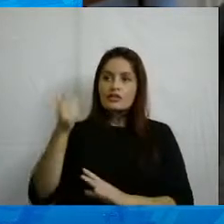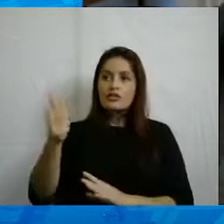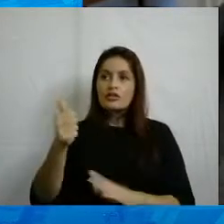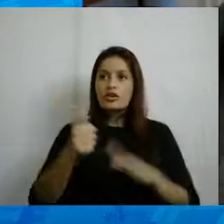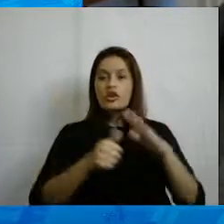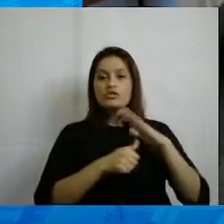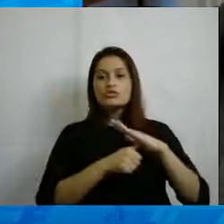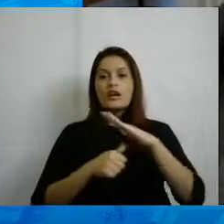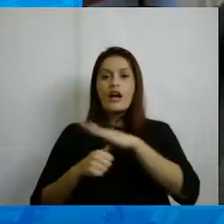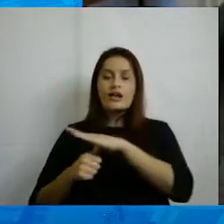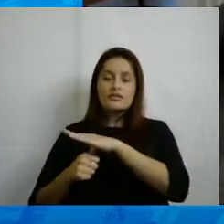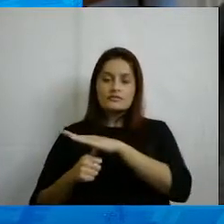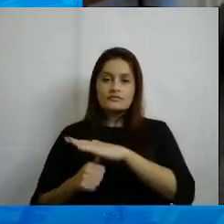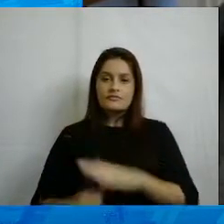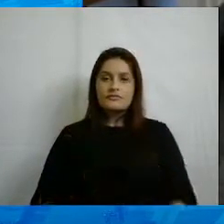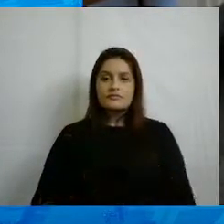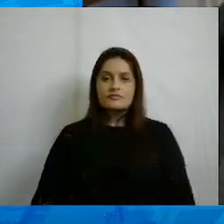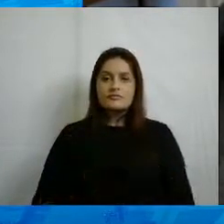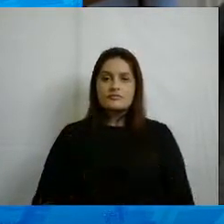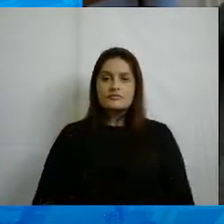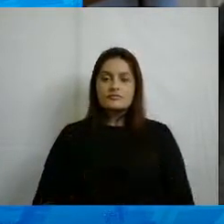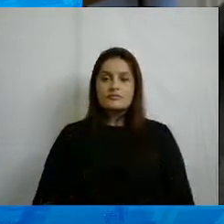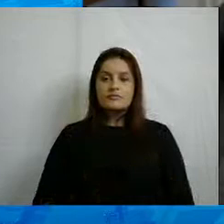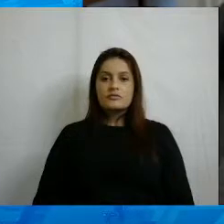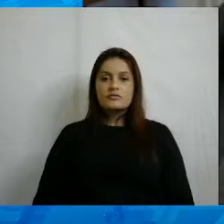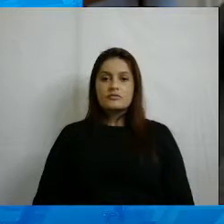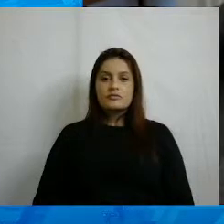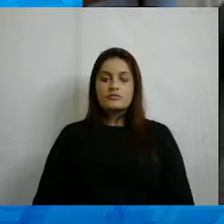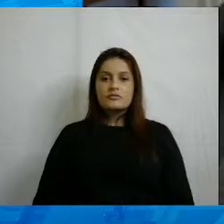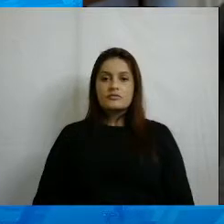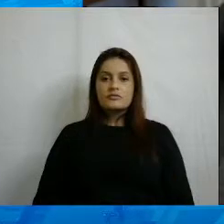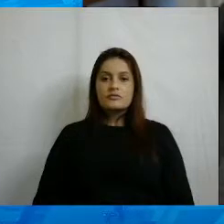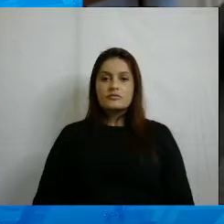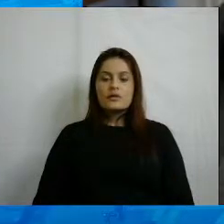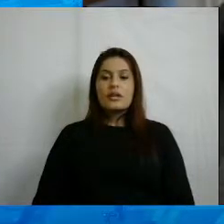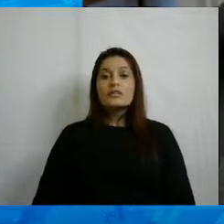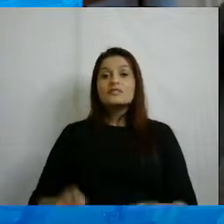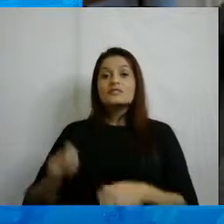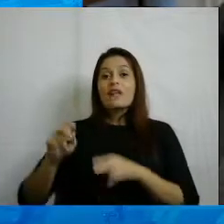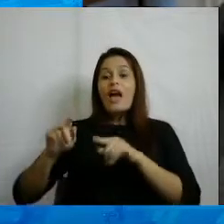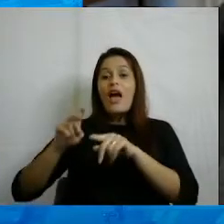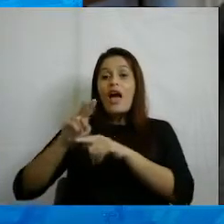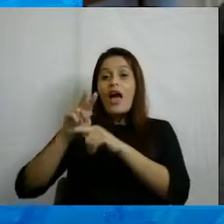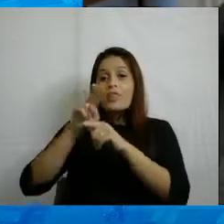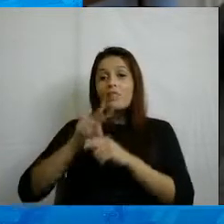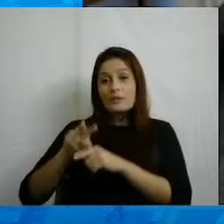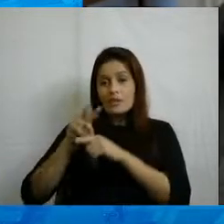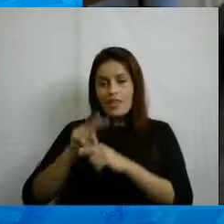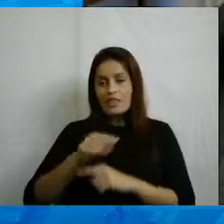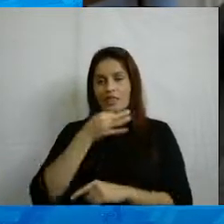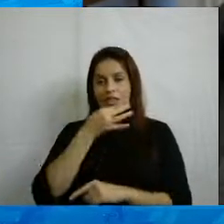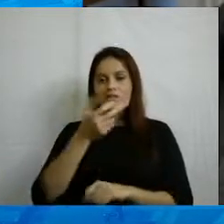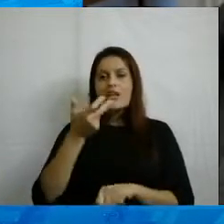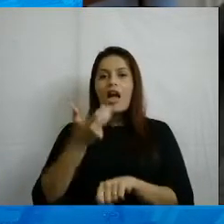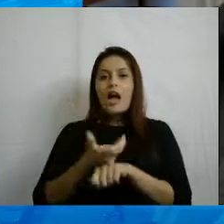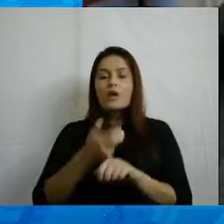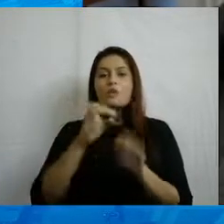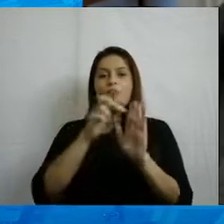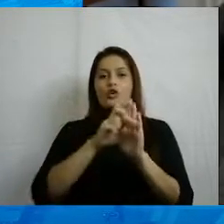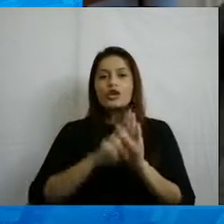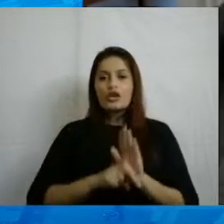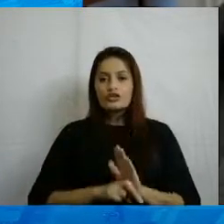administrador. Sí, es breve. Es contarles que hay un proyecto que también están dando en paralelo que tiene que ver con la instalación